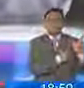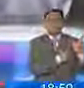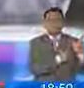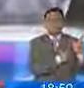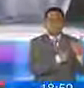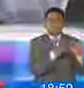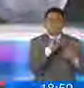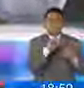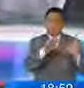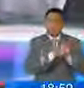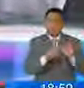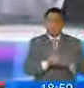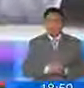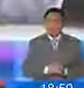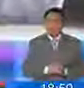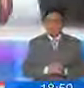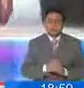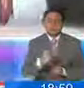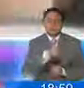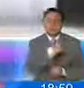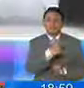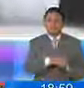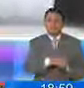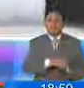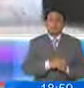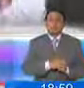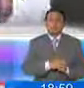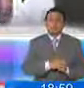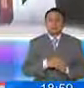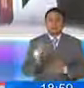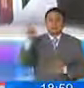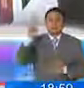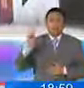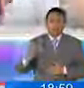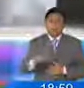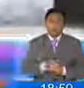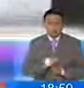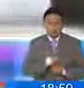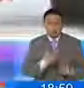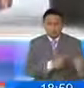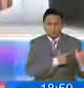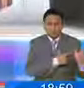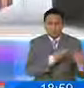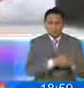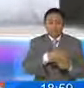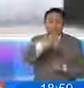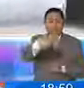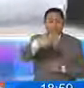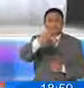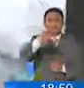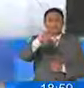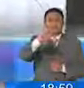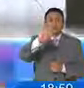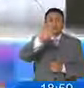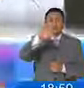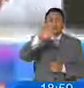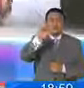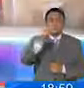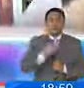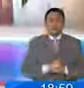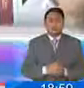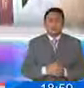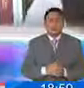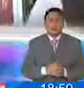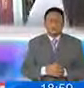Moncayo tiene otra lectura. En Venezuela, donde hay fuerzas armadas chavistas, vea usted cómo viven. Aquí hay